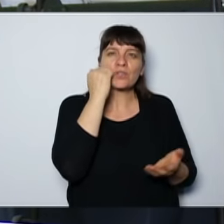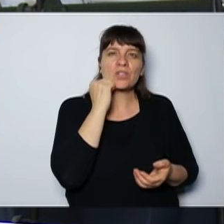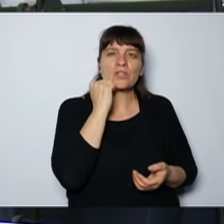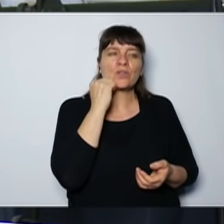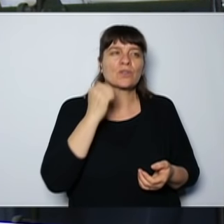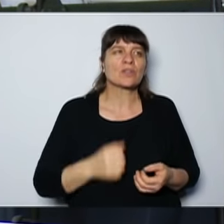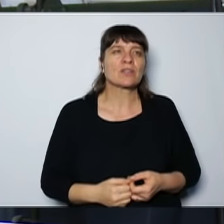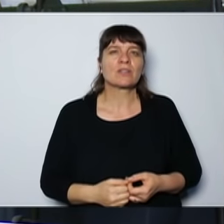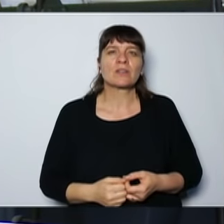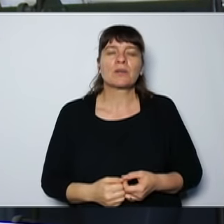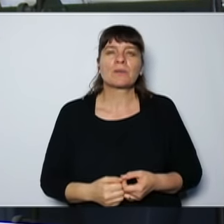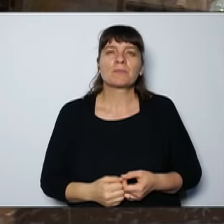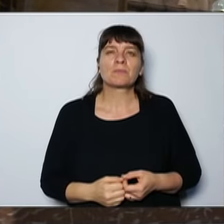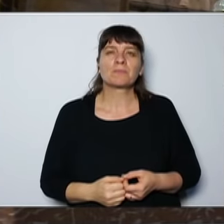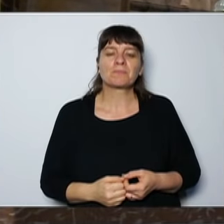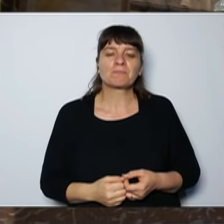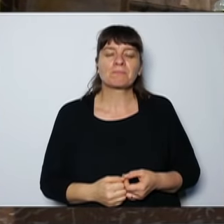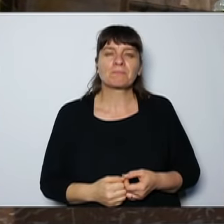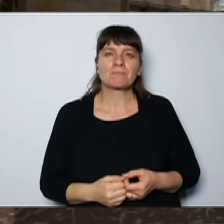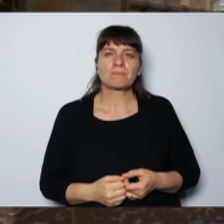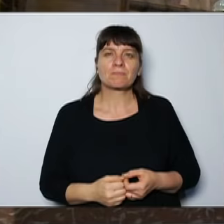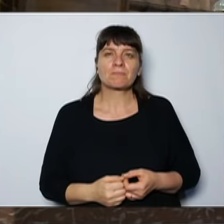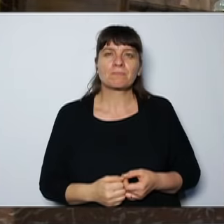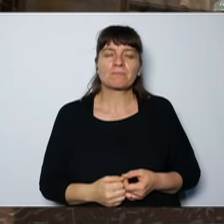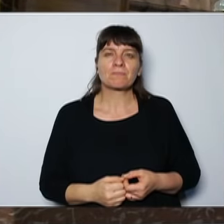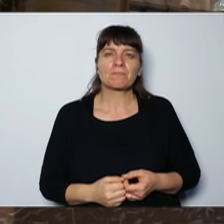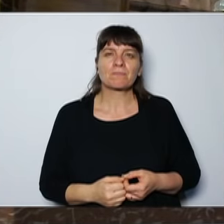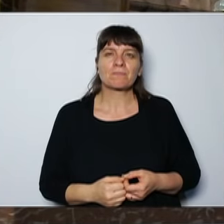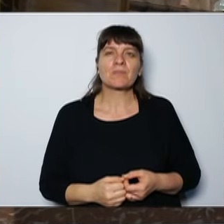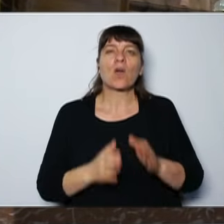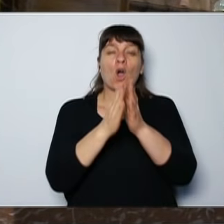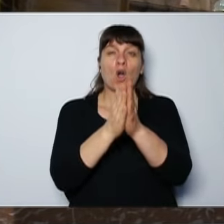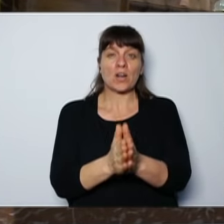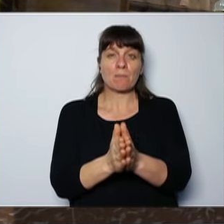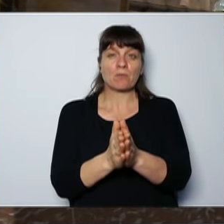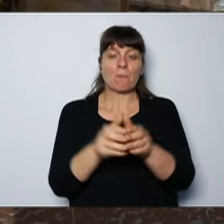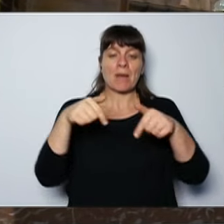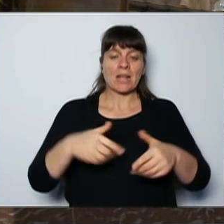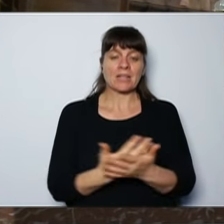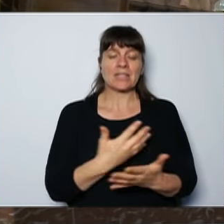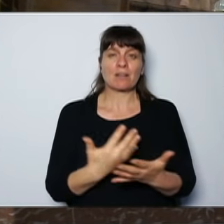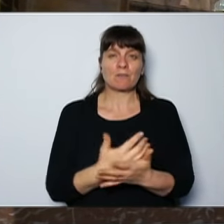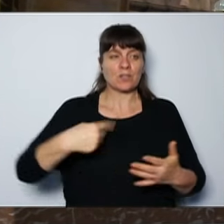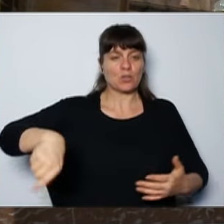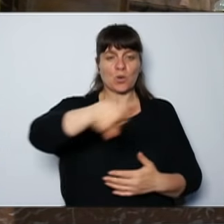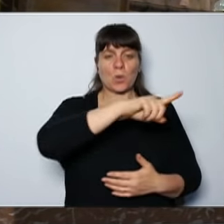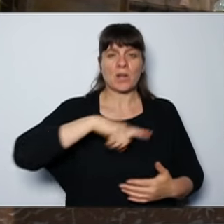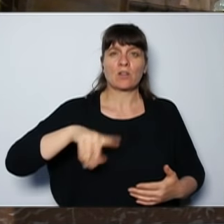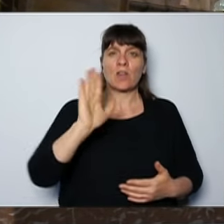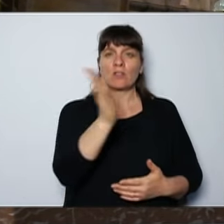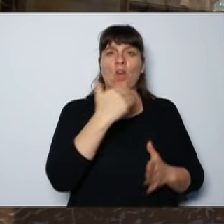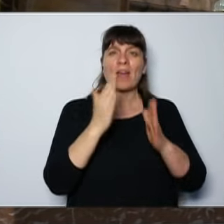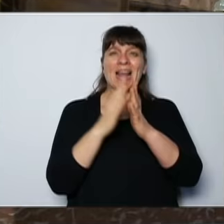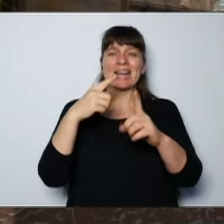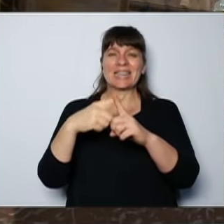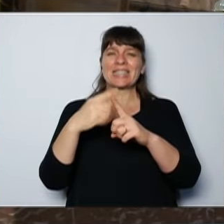Señor. Oremos. pedimos para que este sacrificio nuestro y de toda